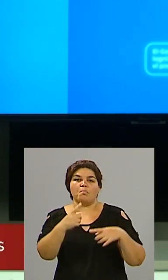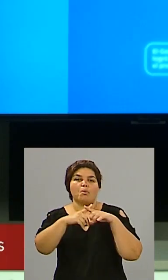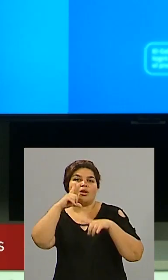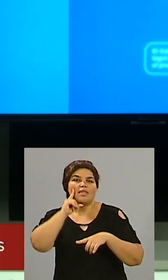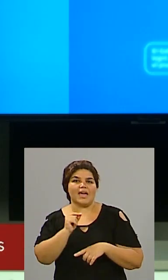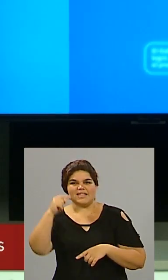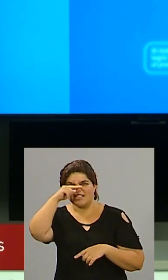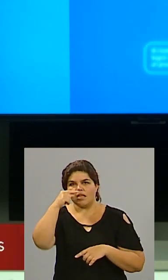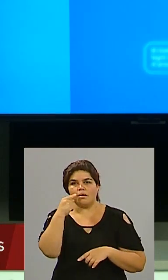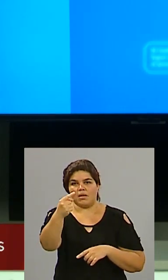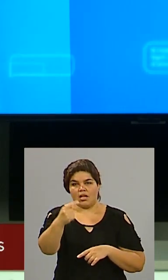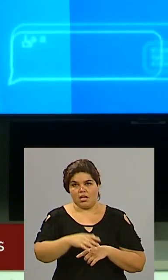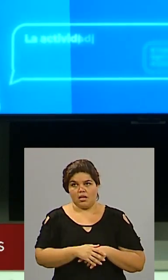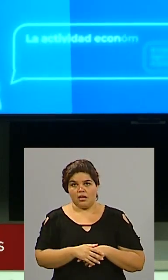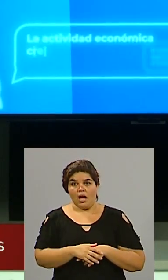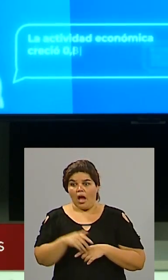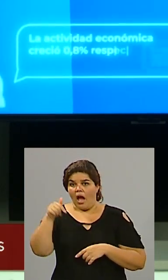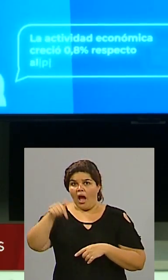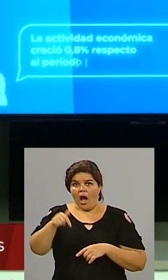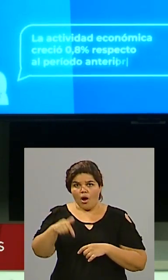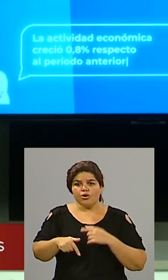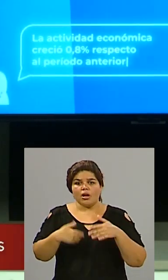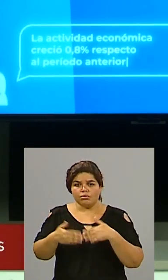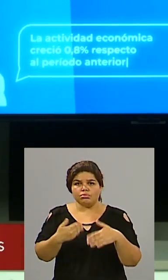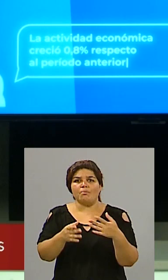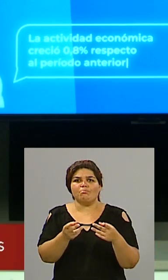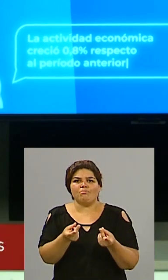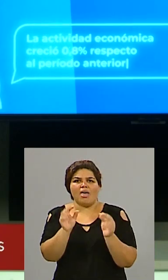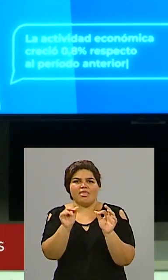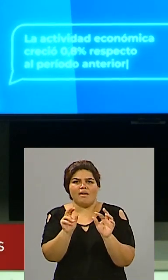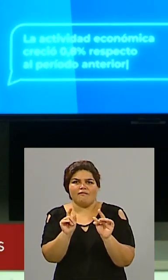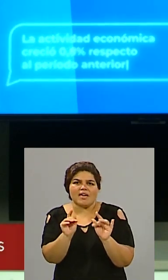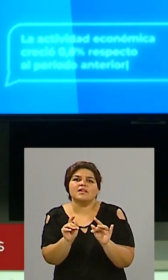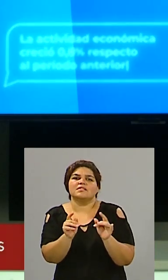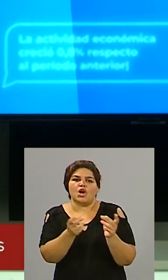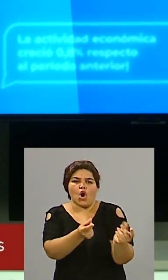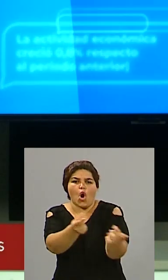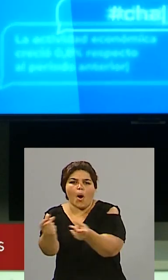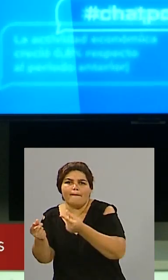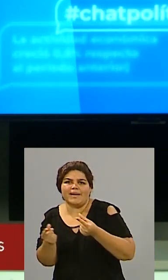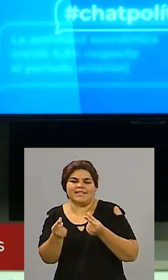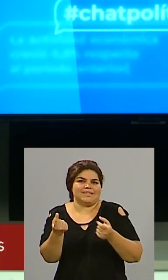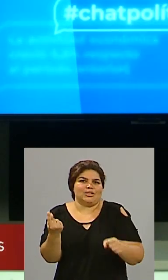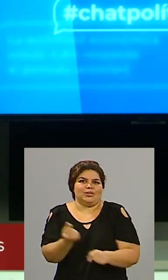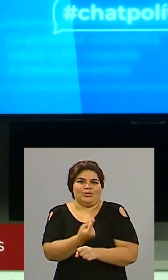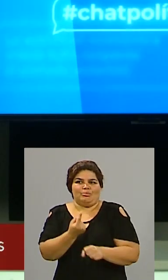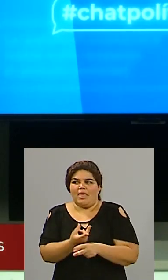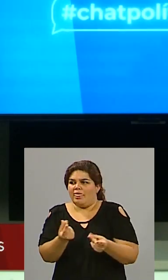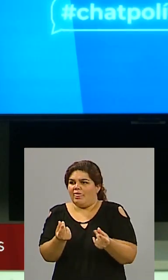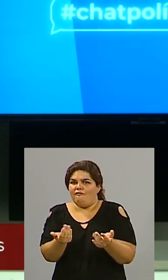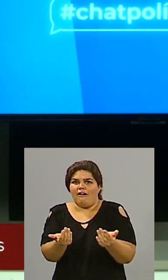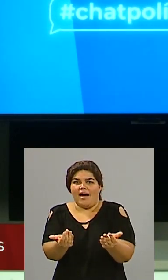determinada tecnología que quizás hoy estamos más complicados para adquirirla. Entonces, bueno, toda esa infraestructura instalada